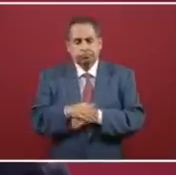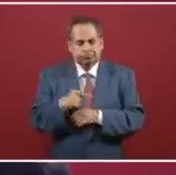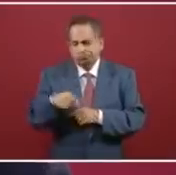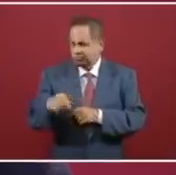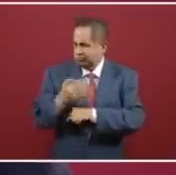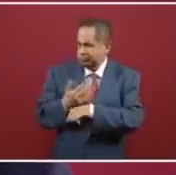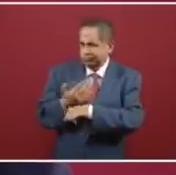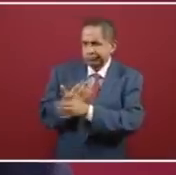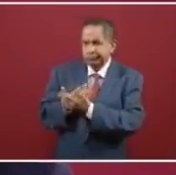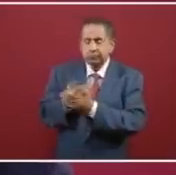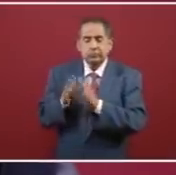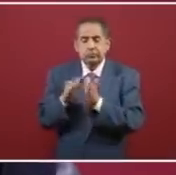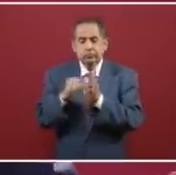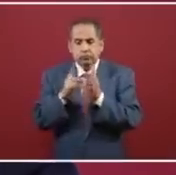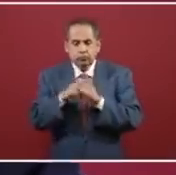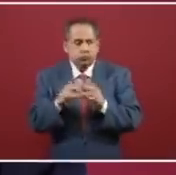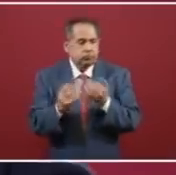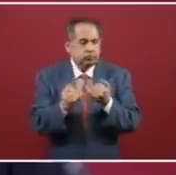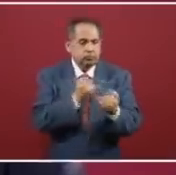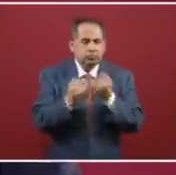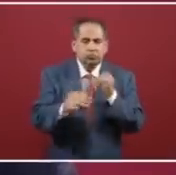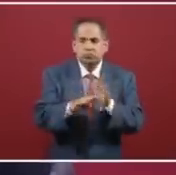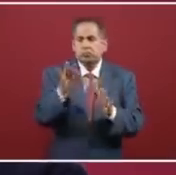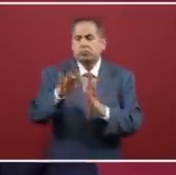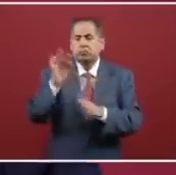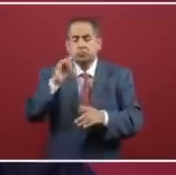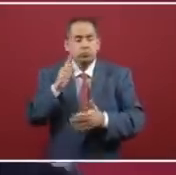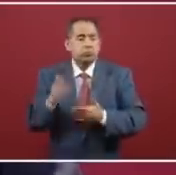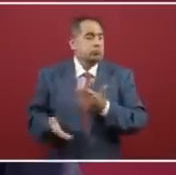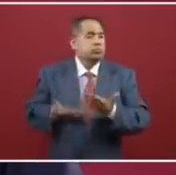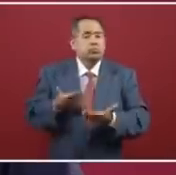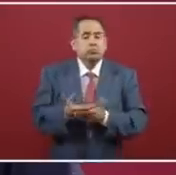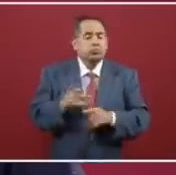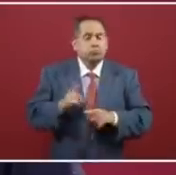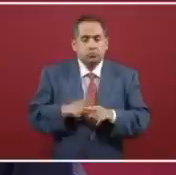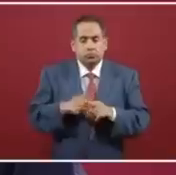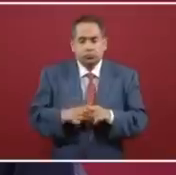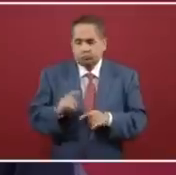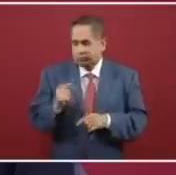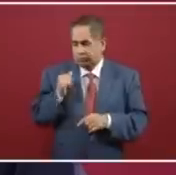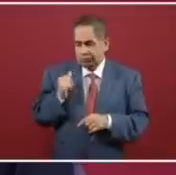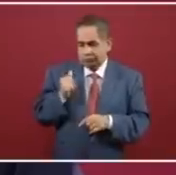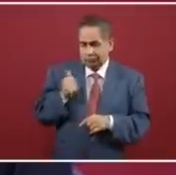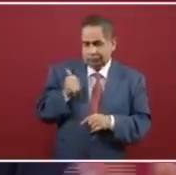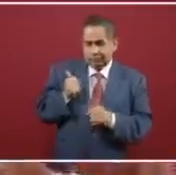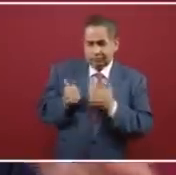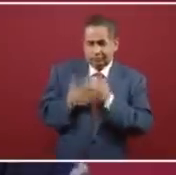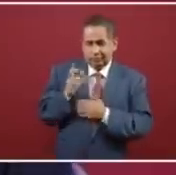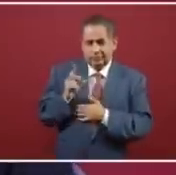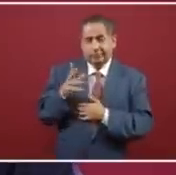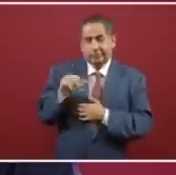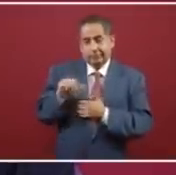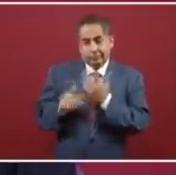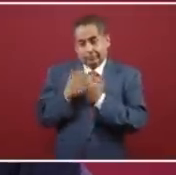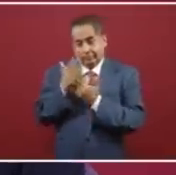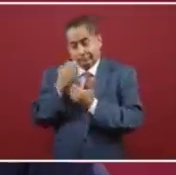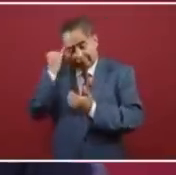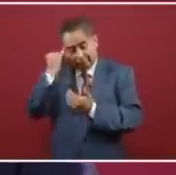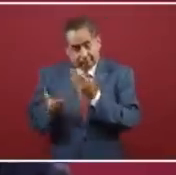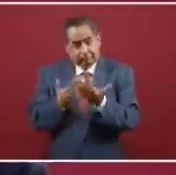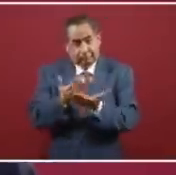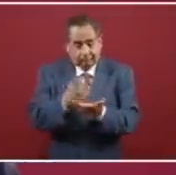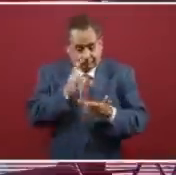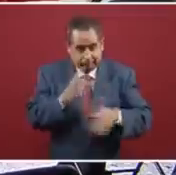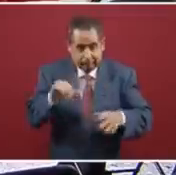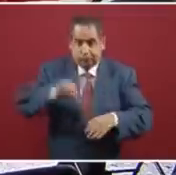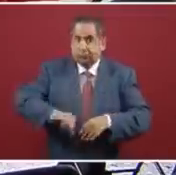más con la metodología porque la propuesta surgió a las 635 más o menos de la mañana